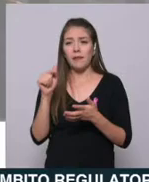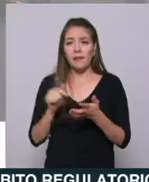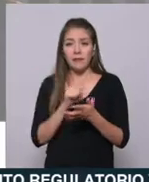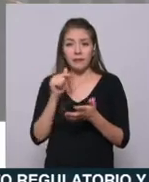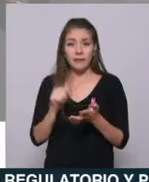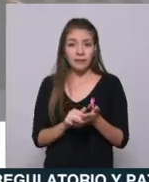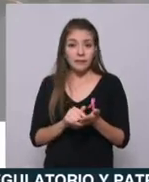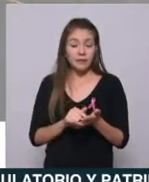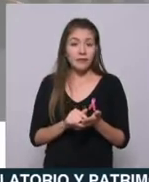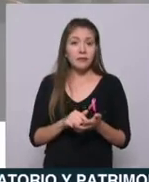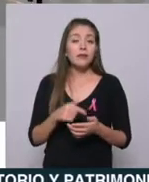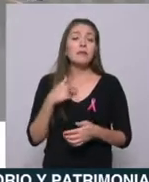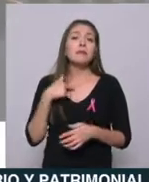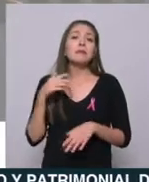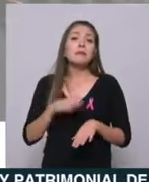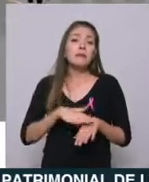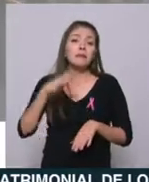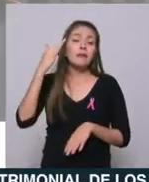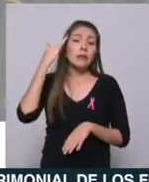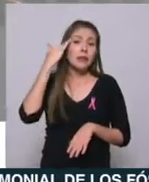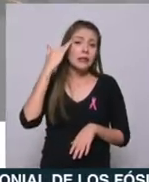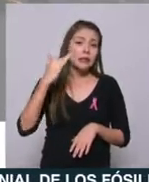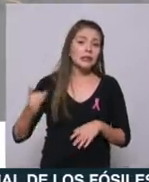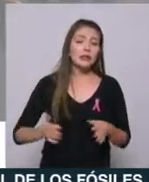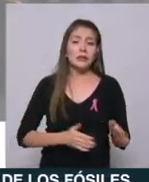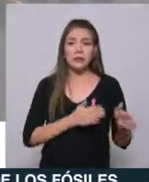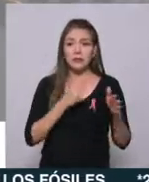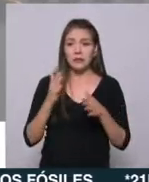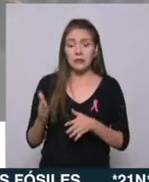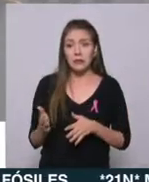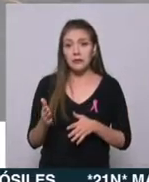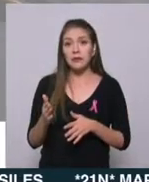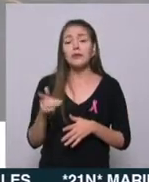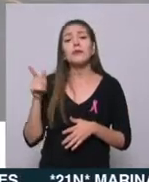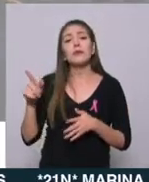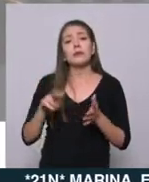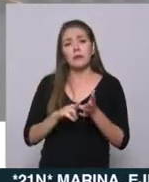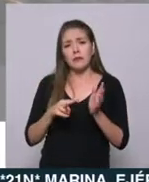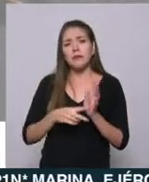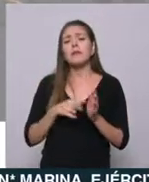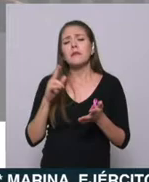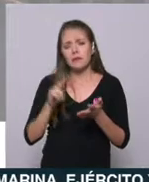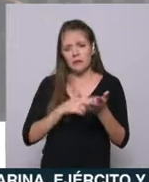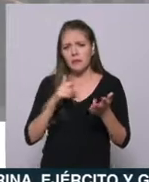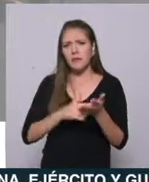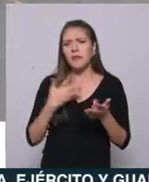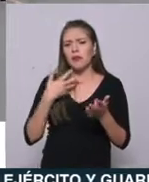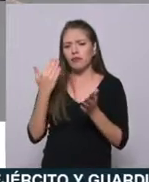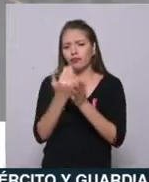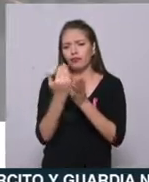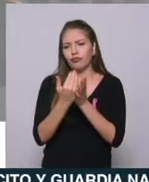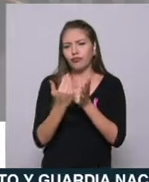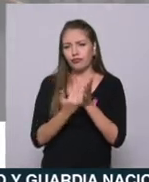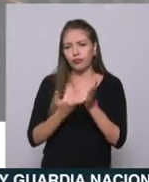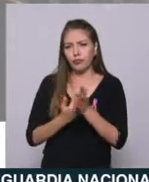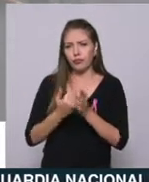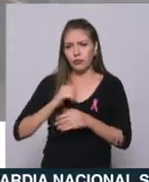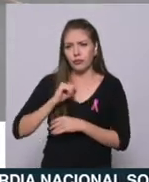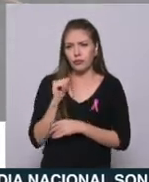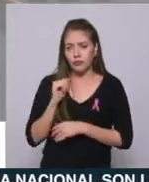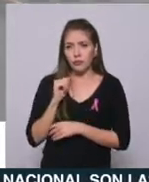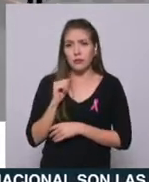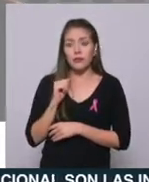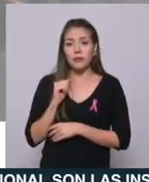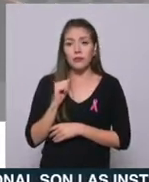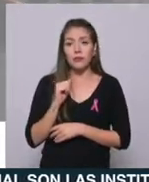me está costando más tiempo de vida de este. El ingeniero al firmarme, él lleva una bitácora. Cuando ya pasaron ese tiempo de horas,